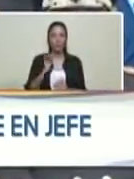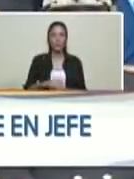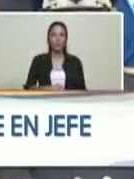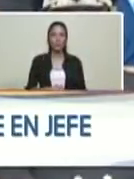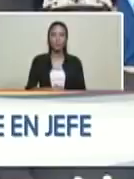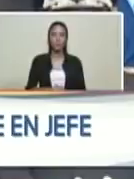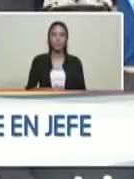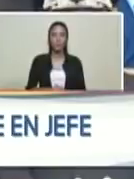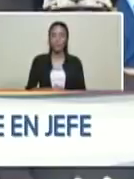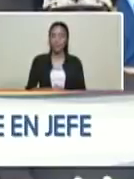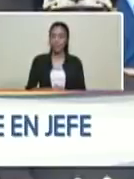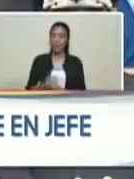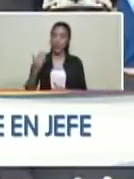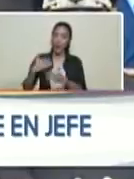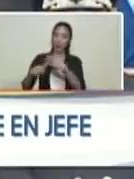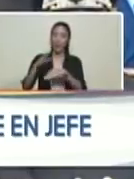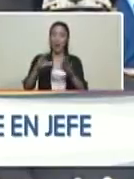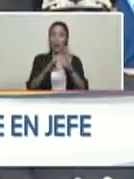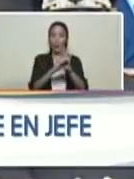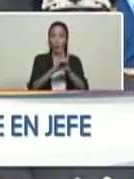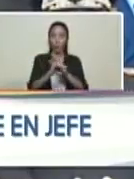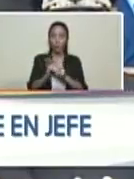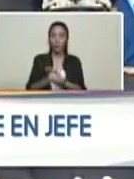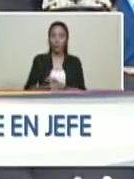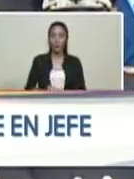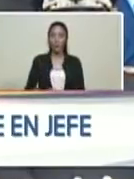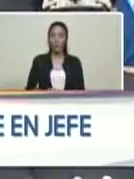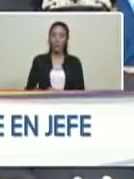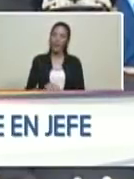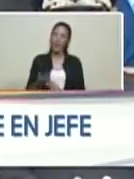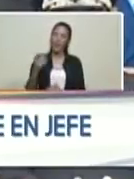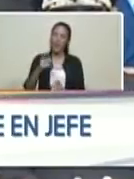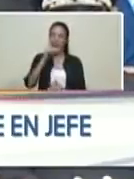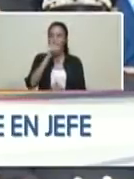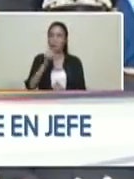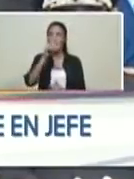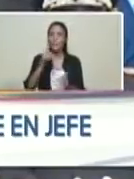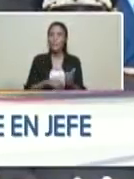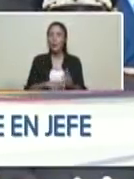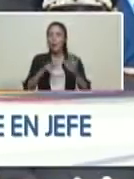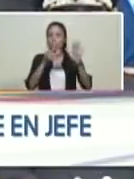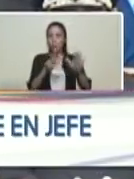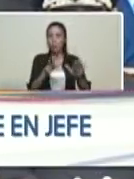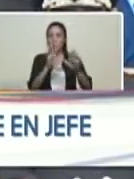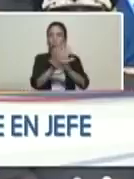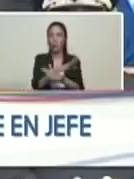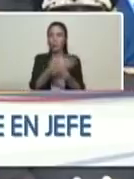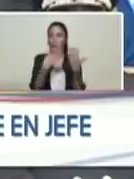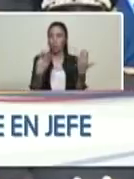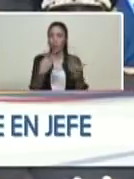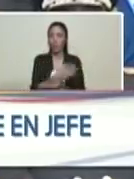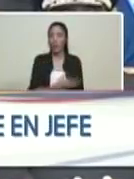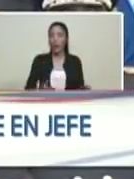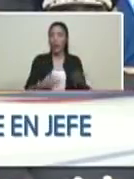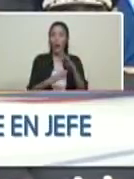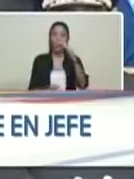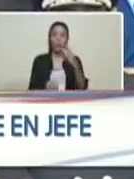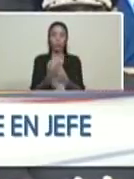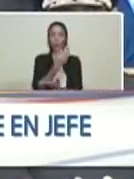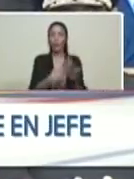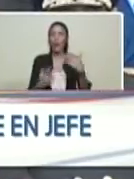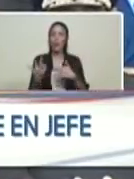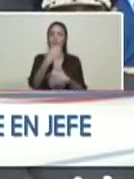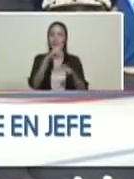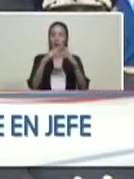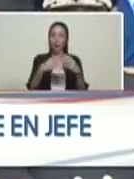fuertes poder constituyente de 1819 que fundó la tercera república